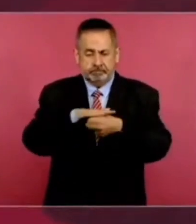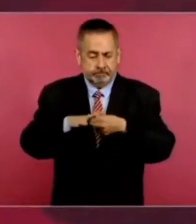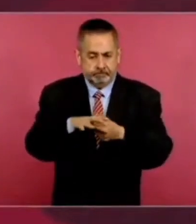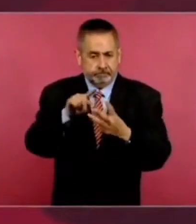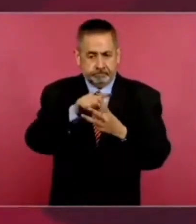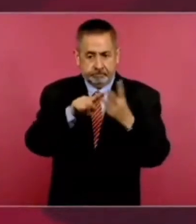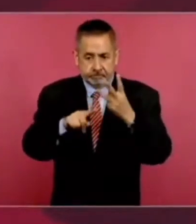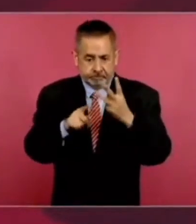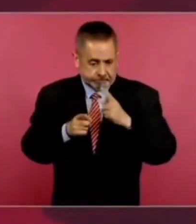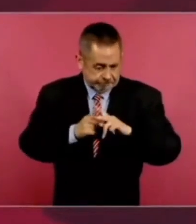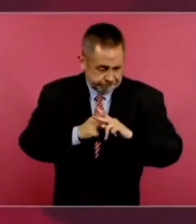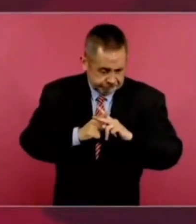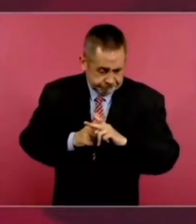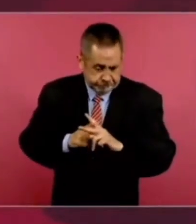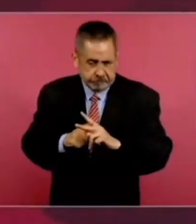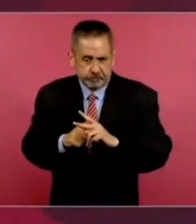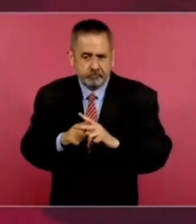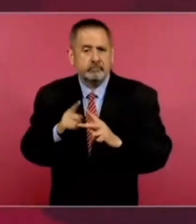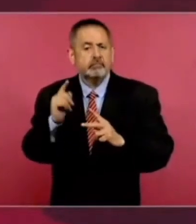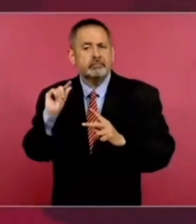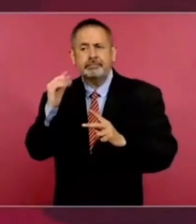y en los últimos tiempos